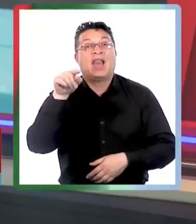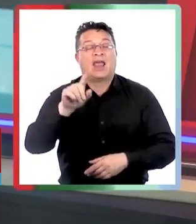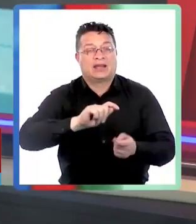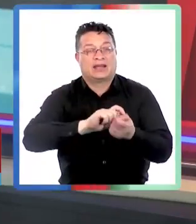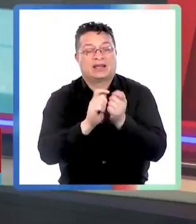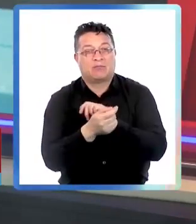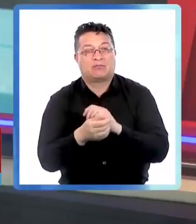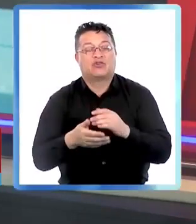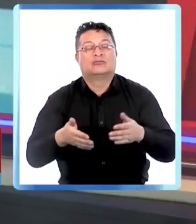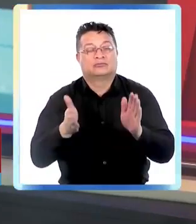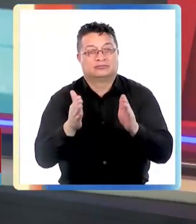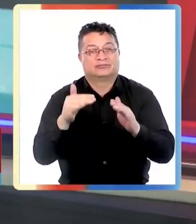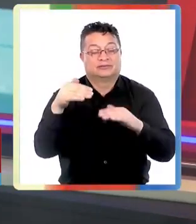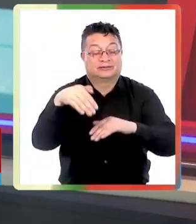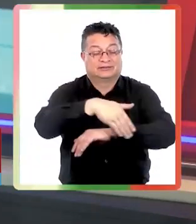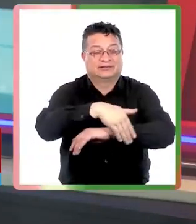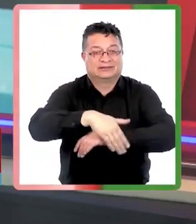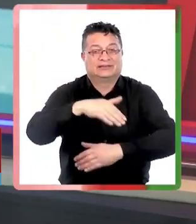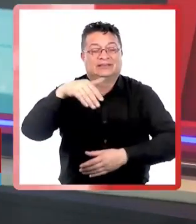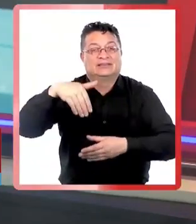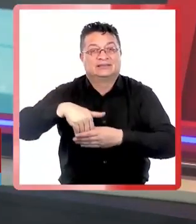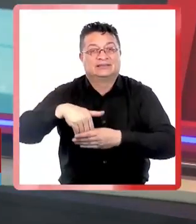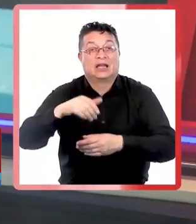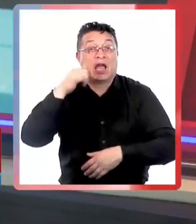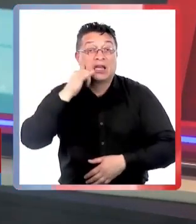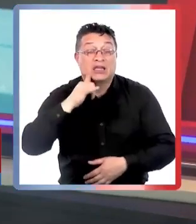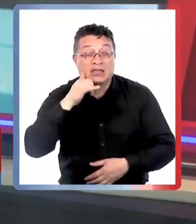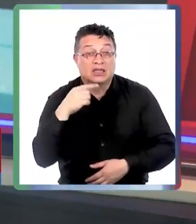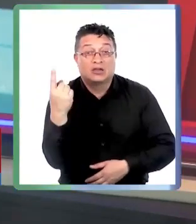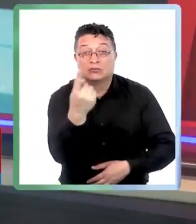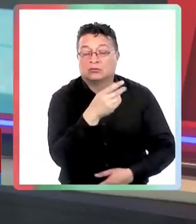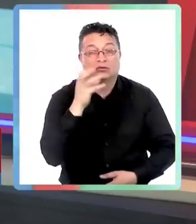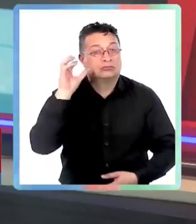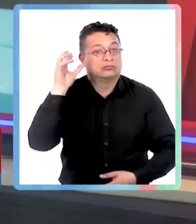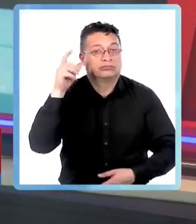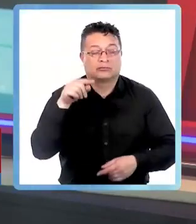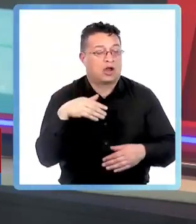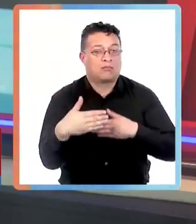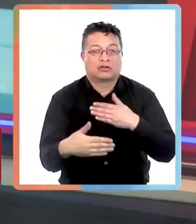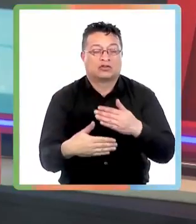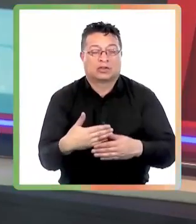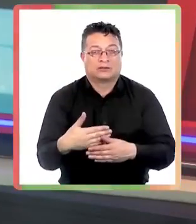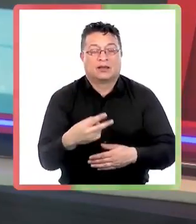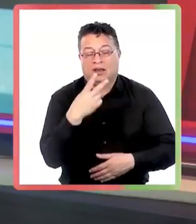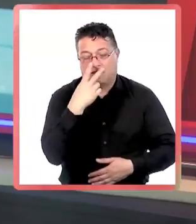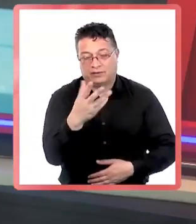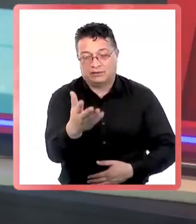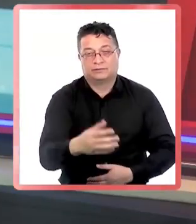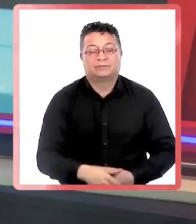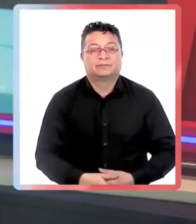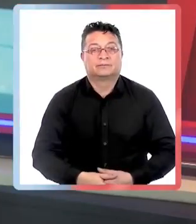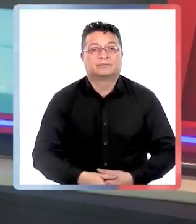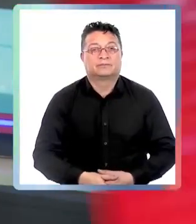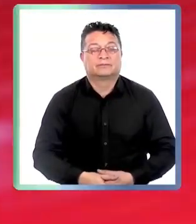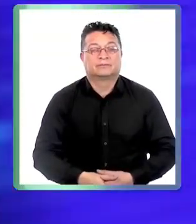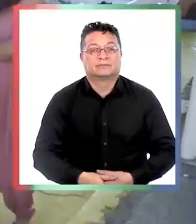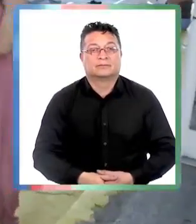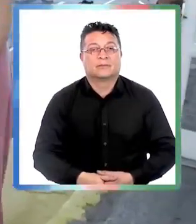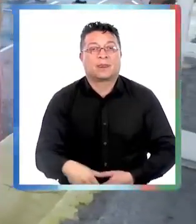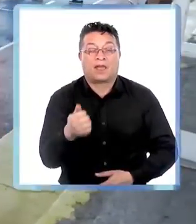electoral el cambio de domicilio electoral. Y en Iquique todavía hay desconocimiento sobre este proceso. Iquique TV nos informa.